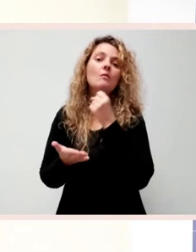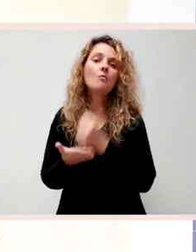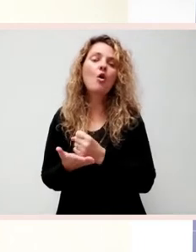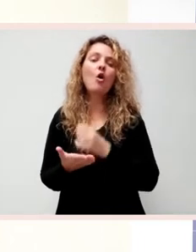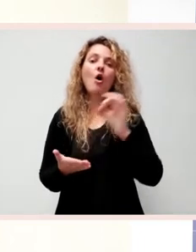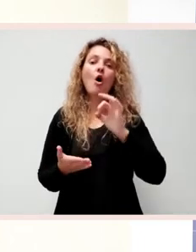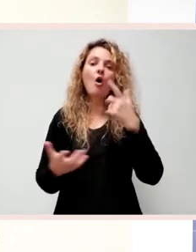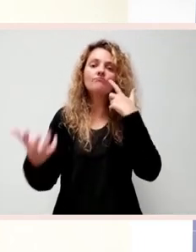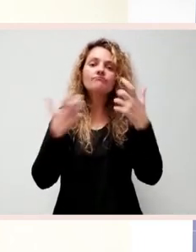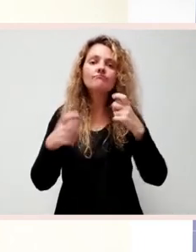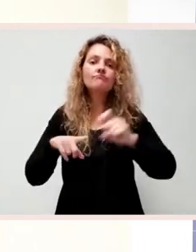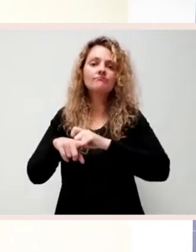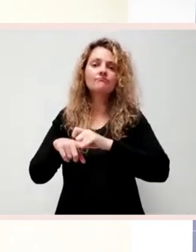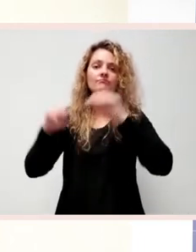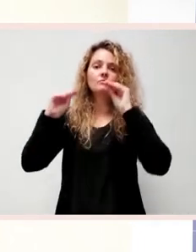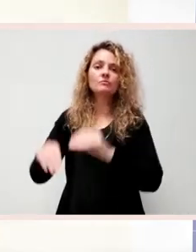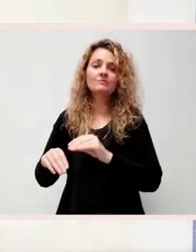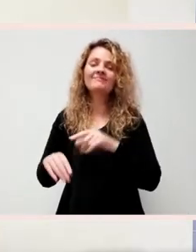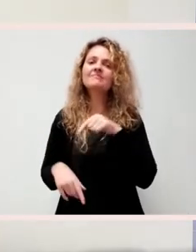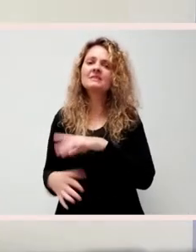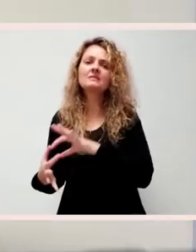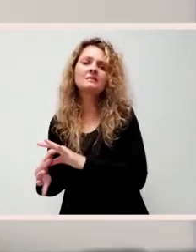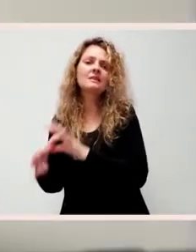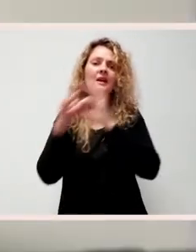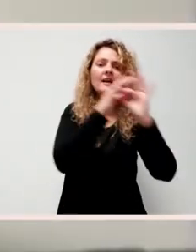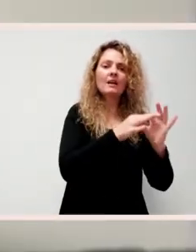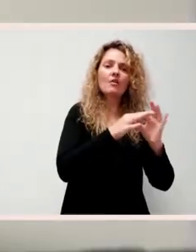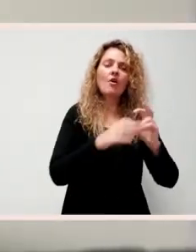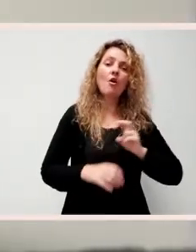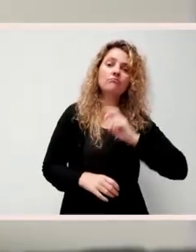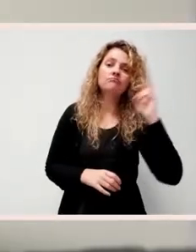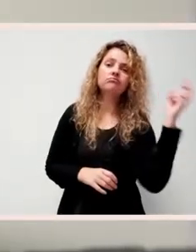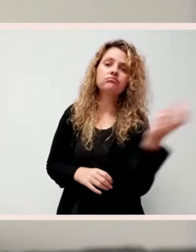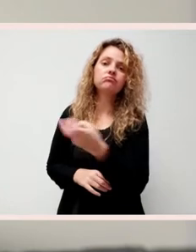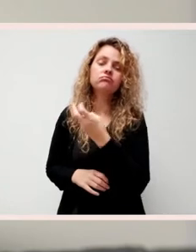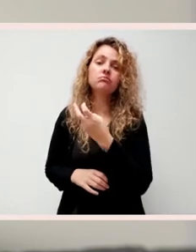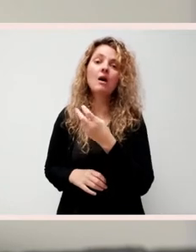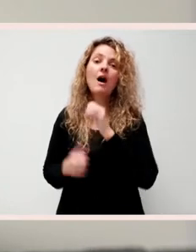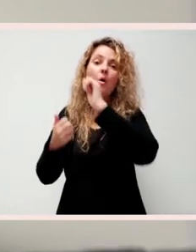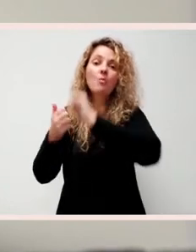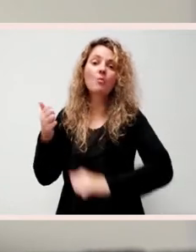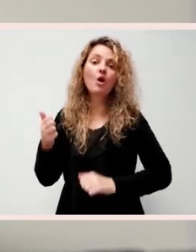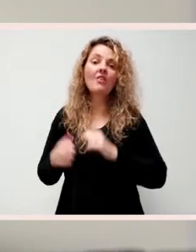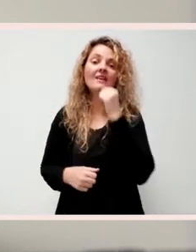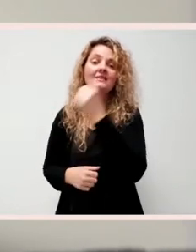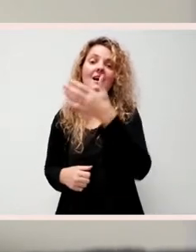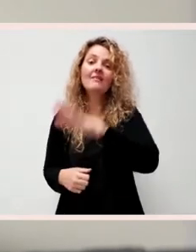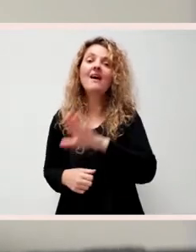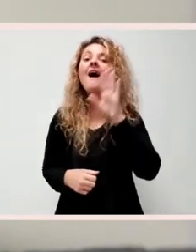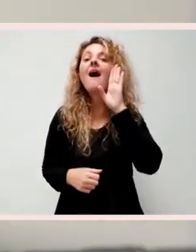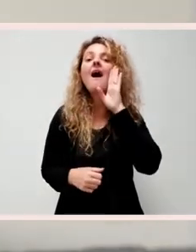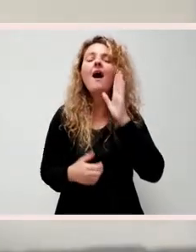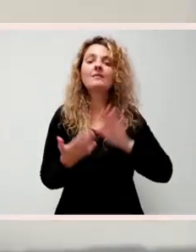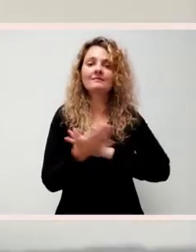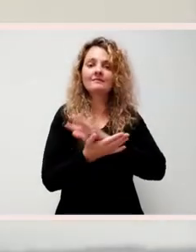van a poñer en relación esta peza coas outras bronces sacrificiais que dos estábamos a falar. Para falar un pouquiño dela, primeiro,